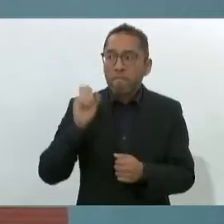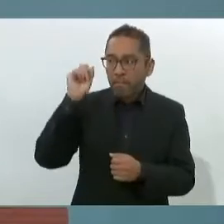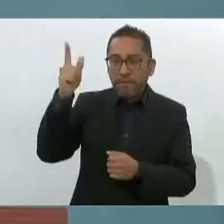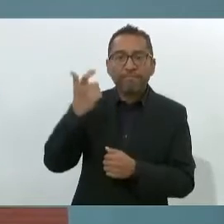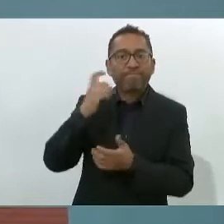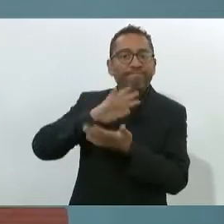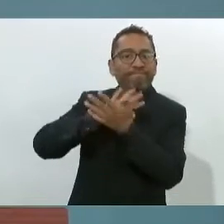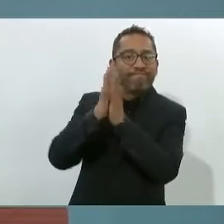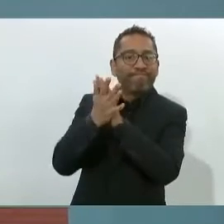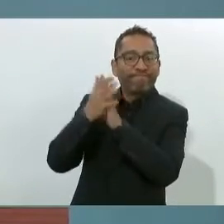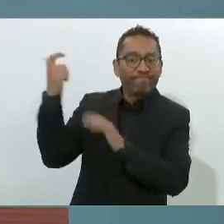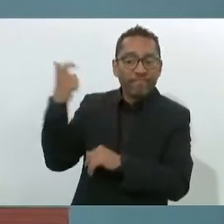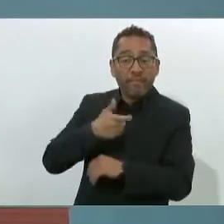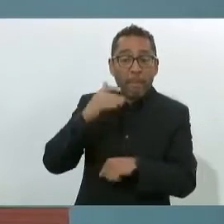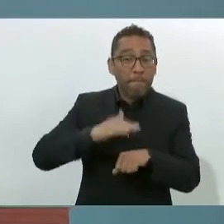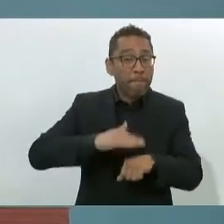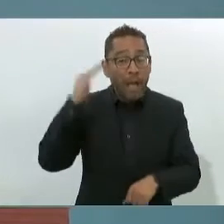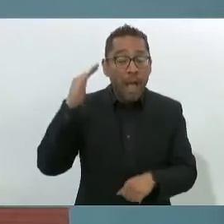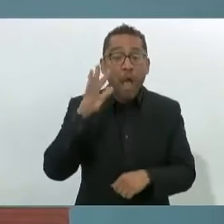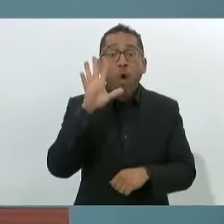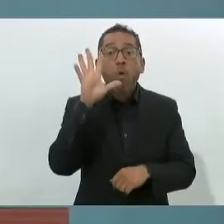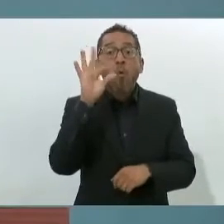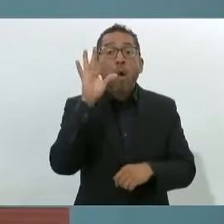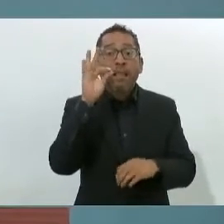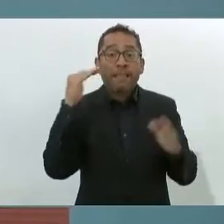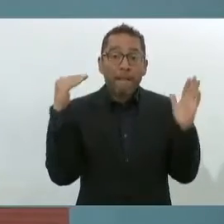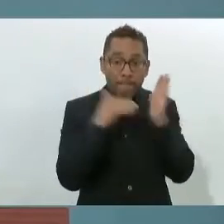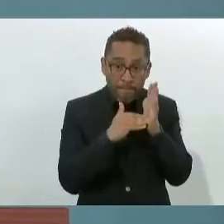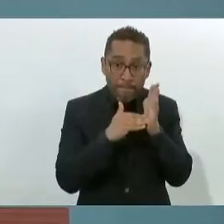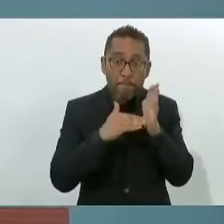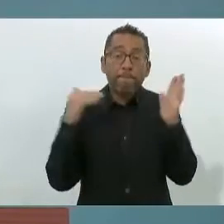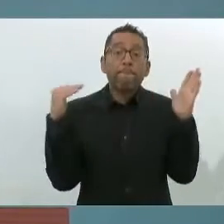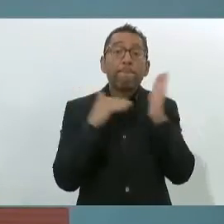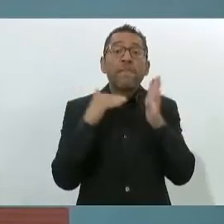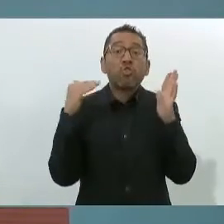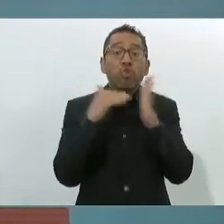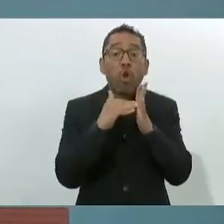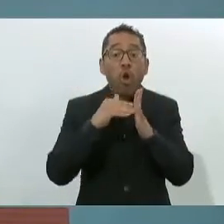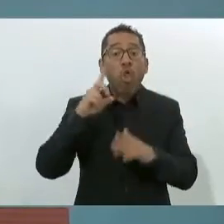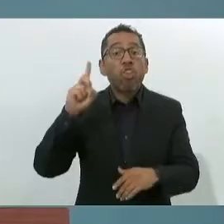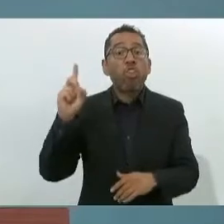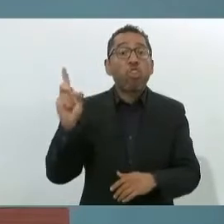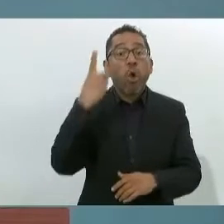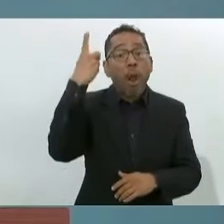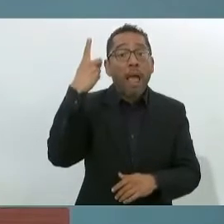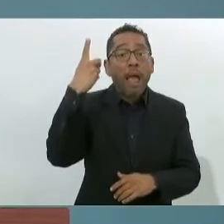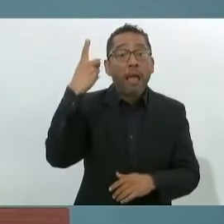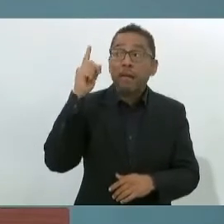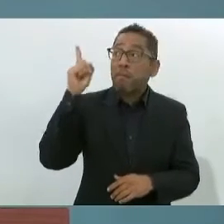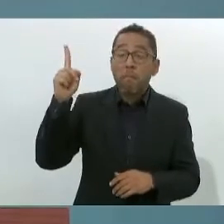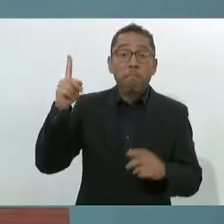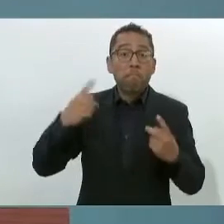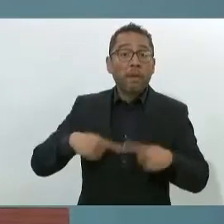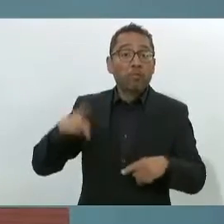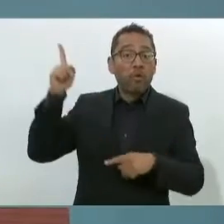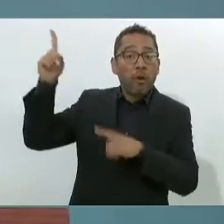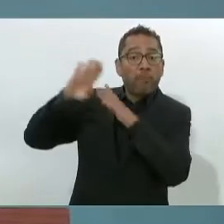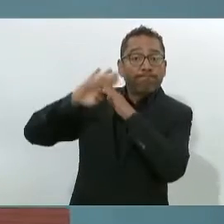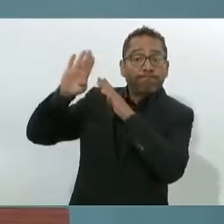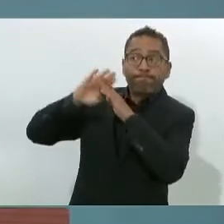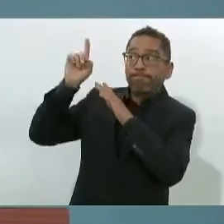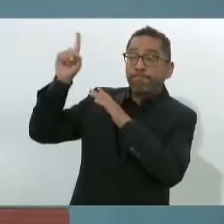remesas, más de 40,000 millones de dólares. Enviaron nuestros paisanos migrantes